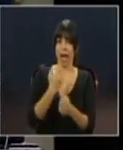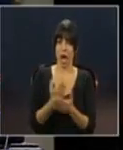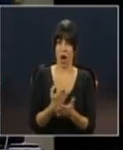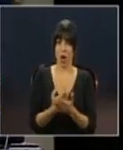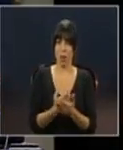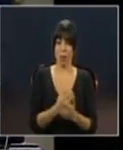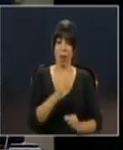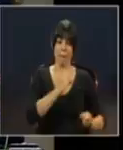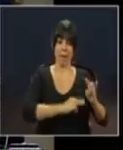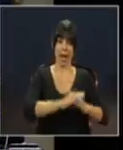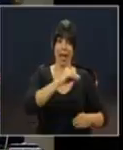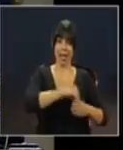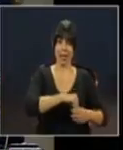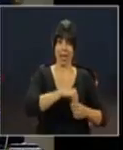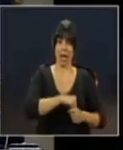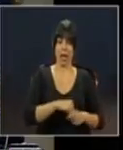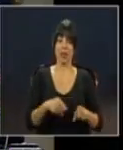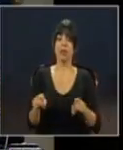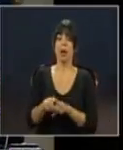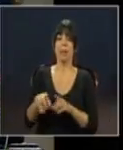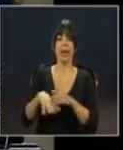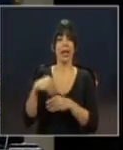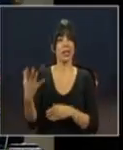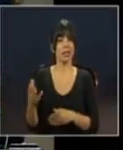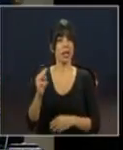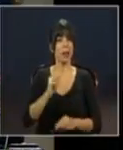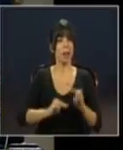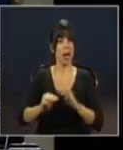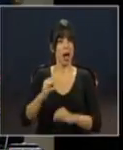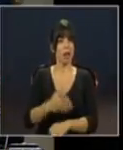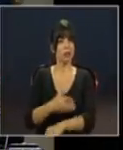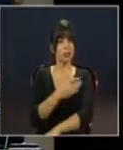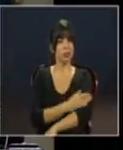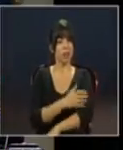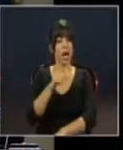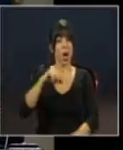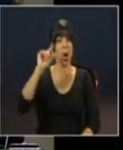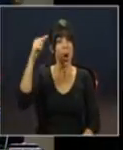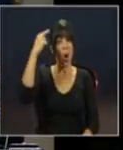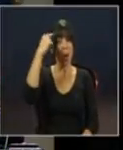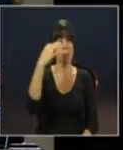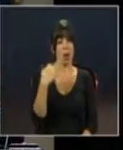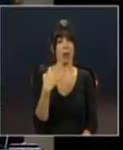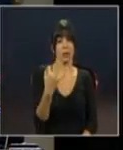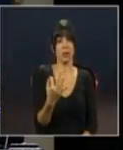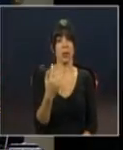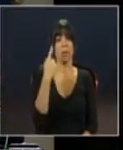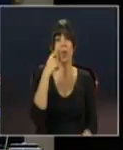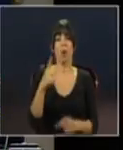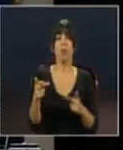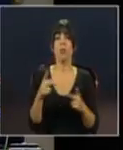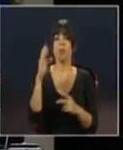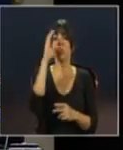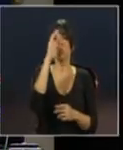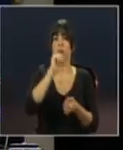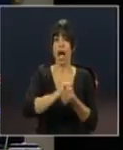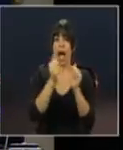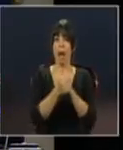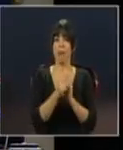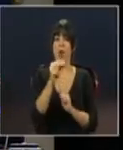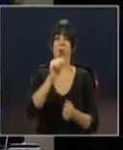tanto del mercado interno como del externo. Este gobierno fue elegido bajo la consigna del cambio pero no un